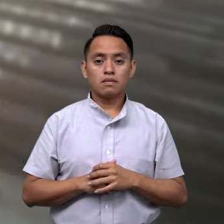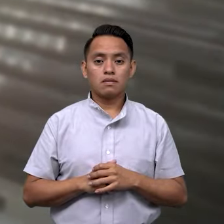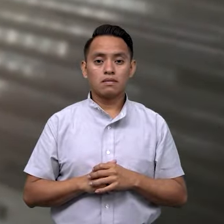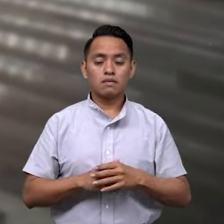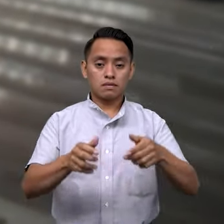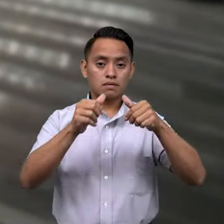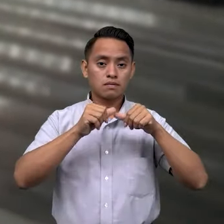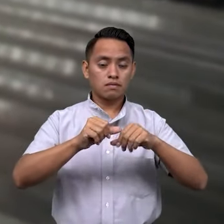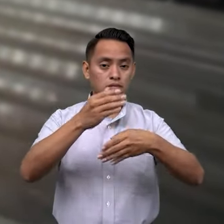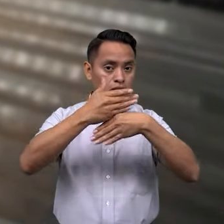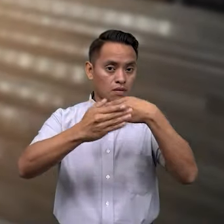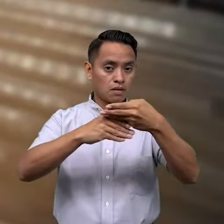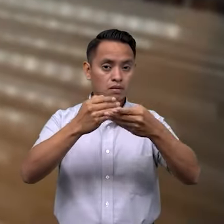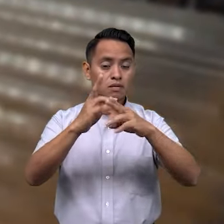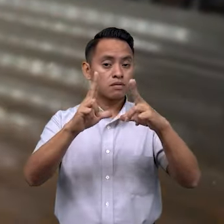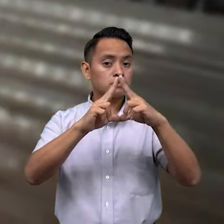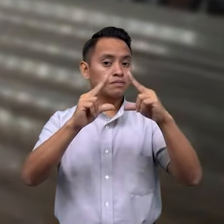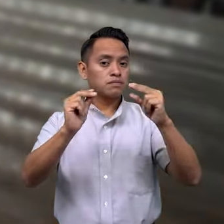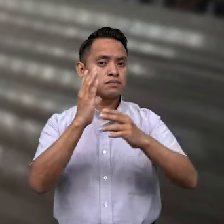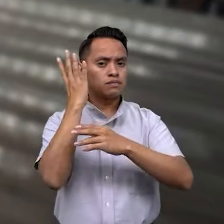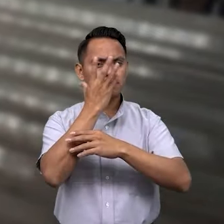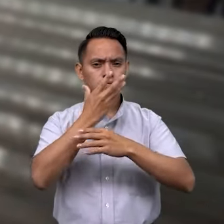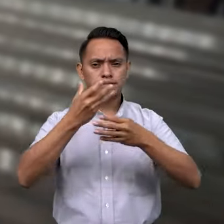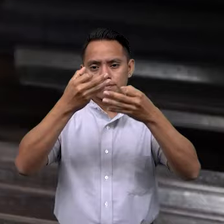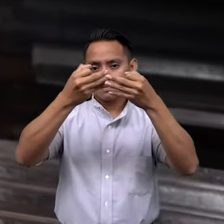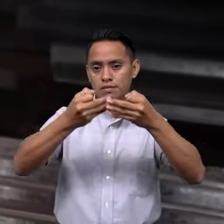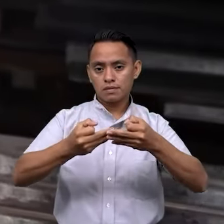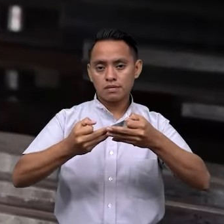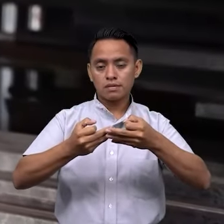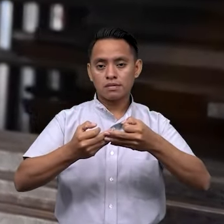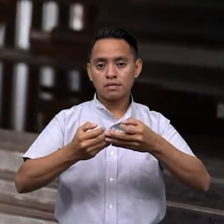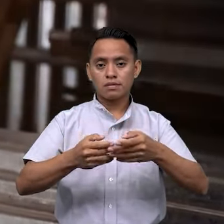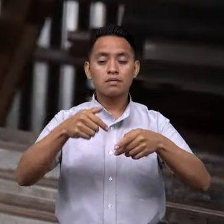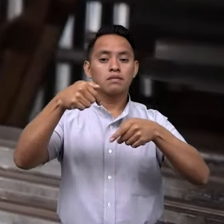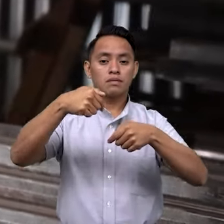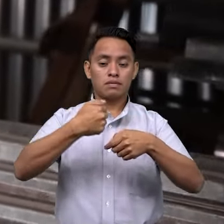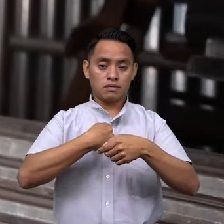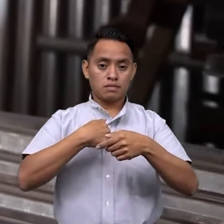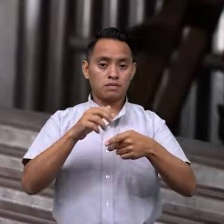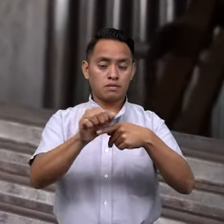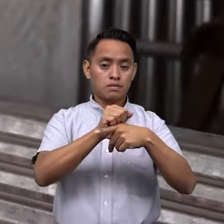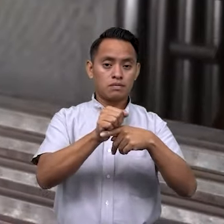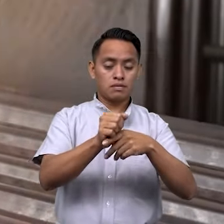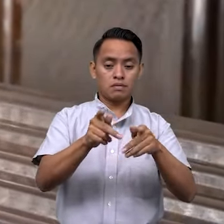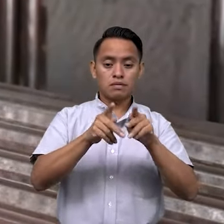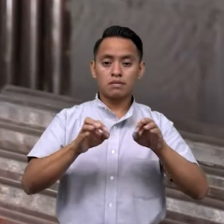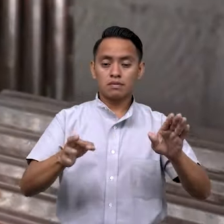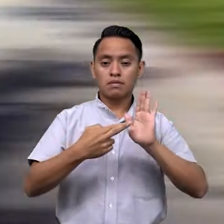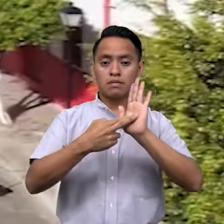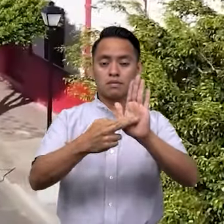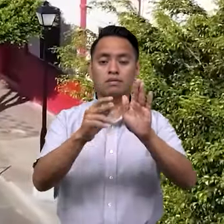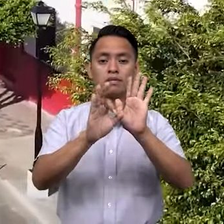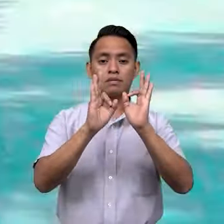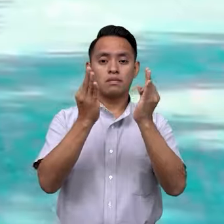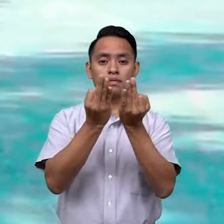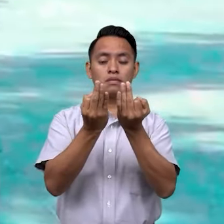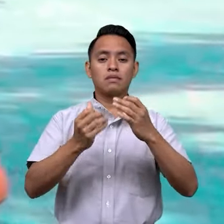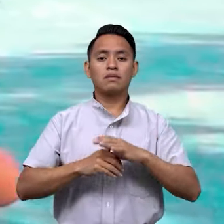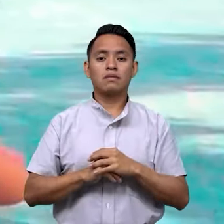Para continuar construyendo una Nicaragua linda y segura, yo me preparo con mi plan de respuesta familiar.